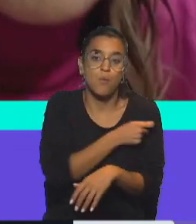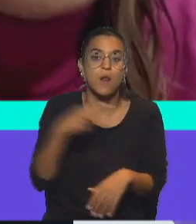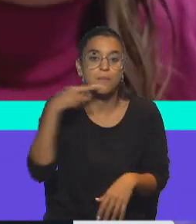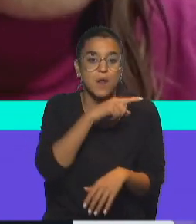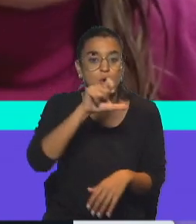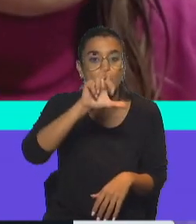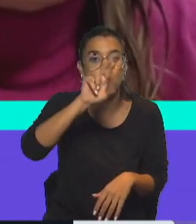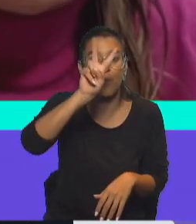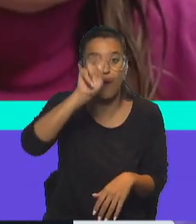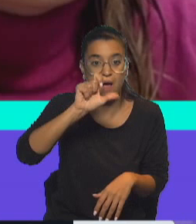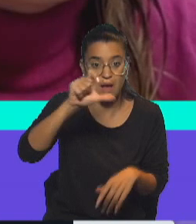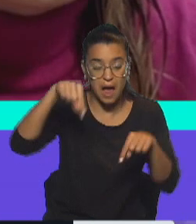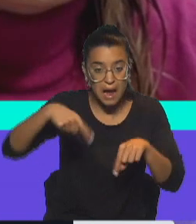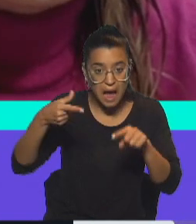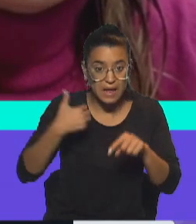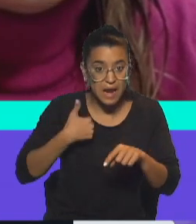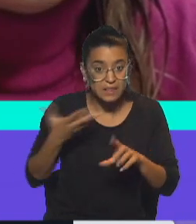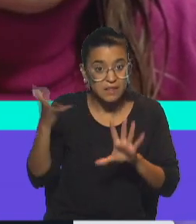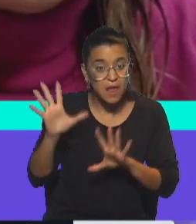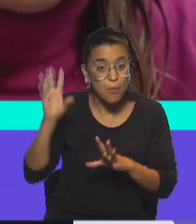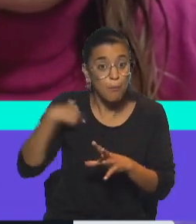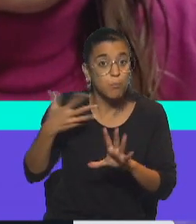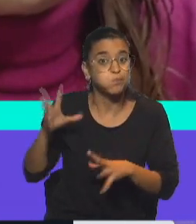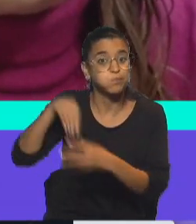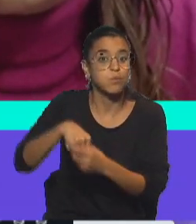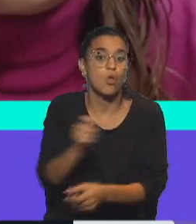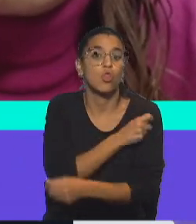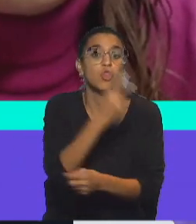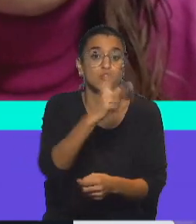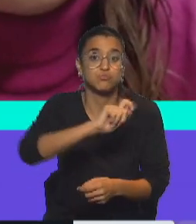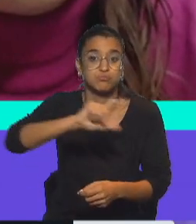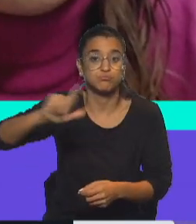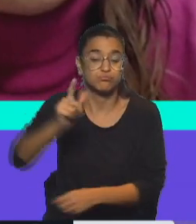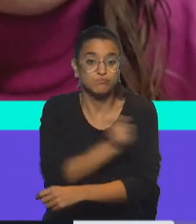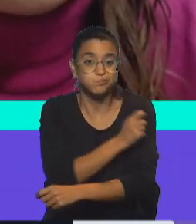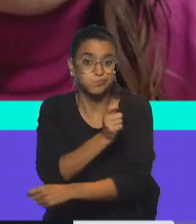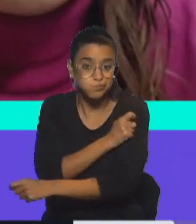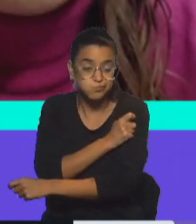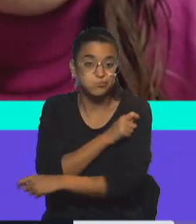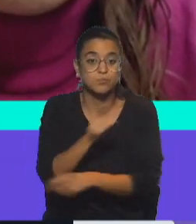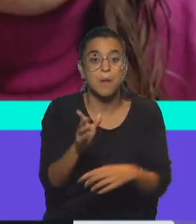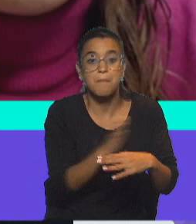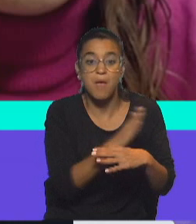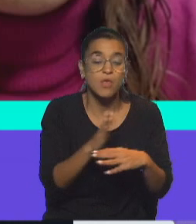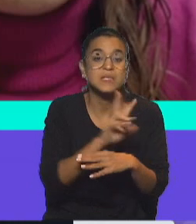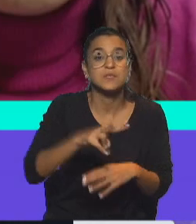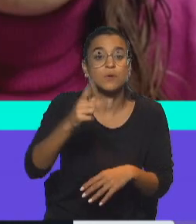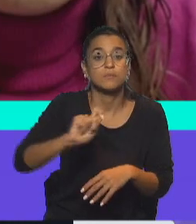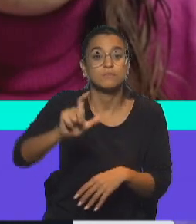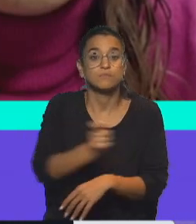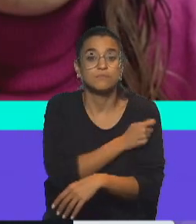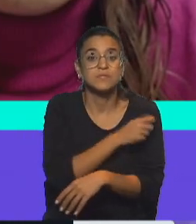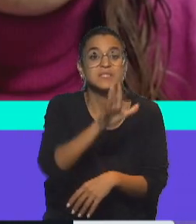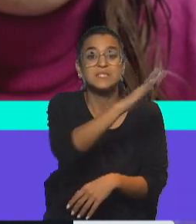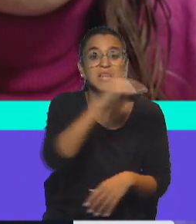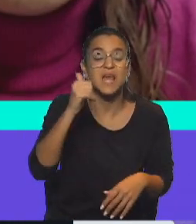que se realizó en la República Argentina. Recibí las 2 dosis. Y en el medio, después de la segunda dosis, recibí la